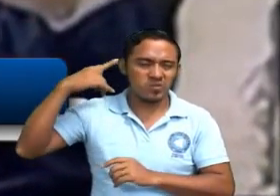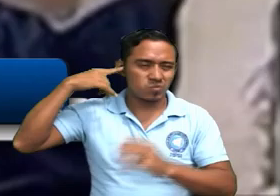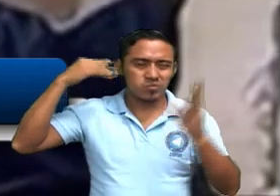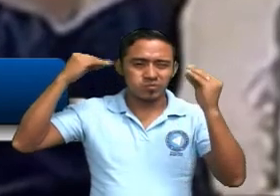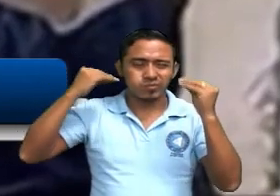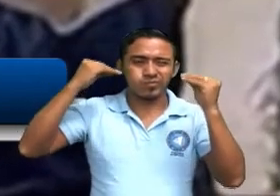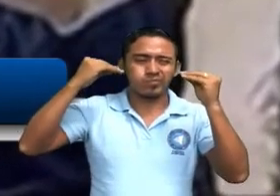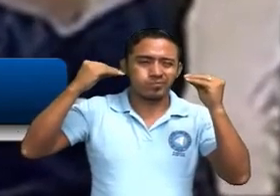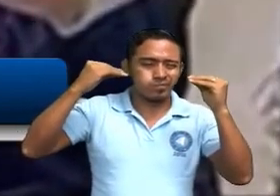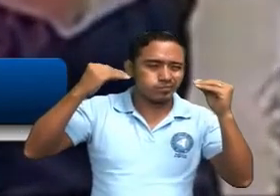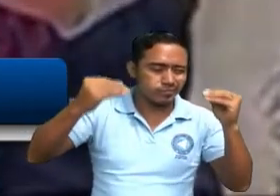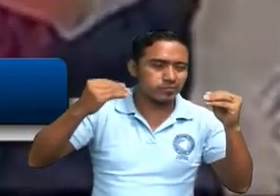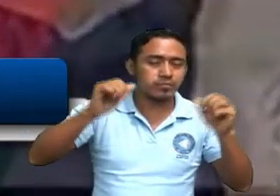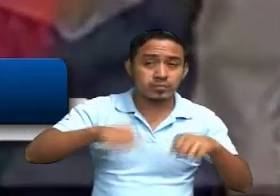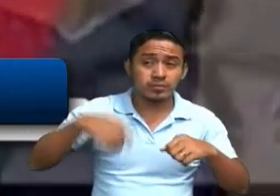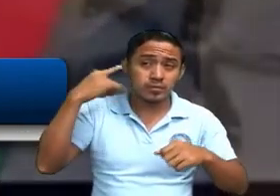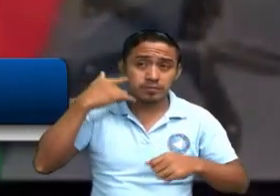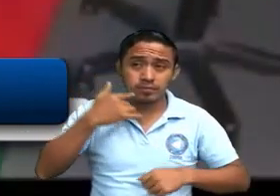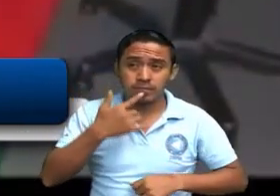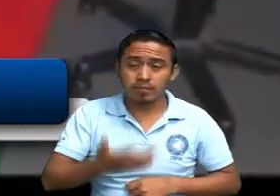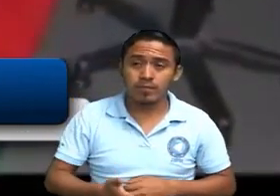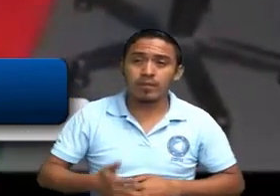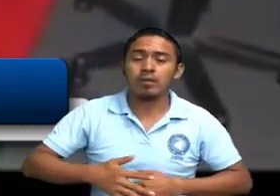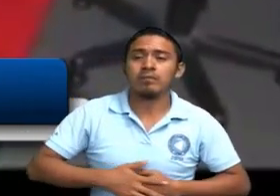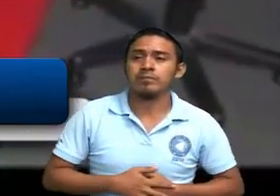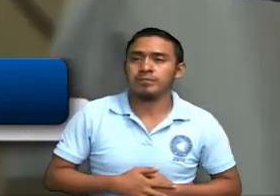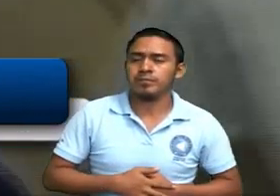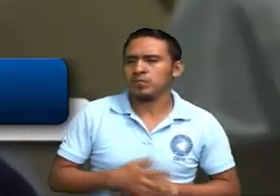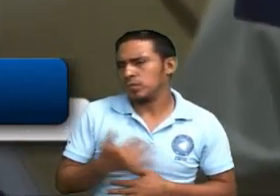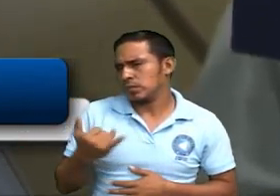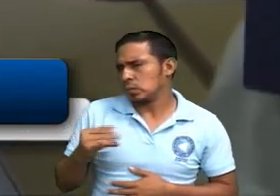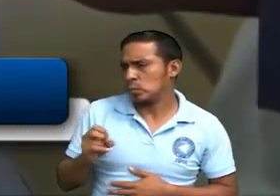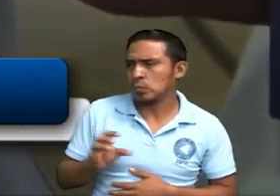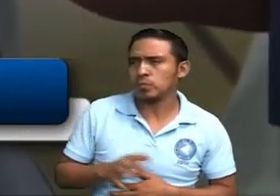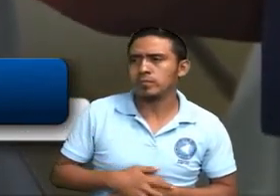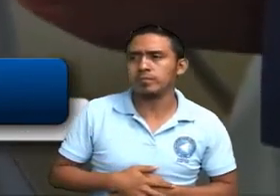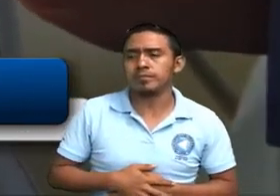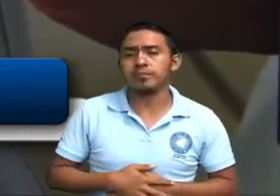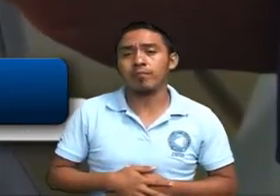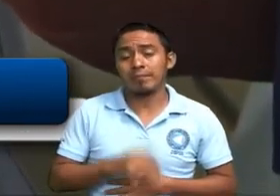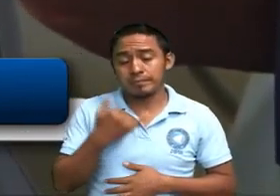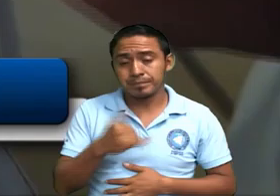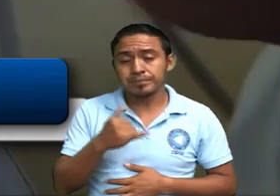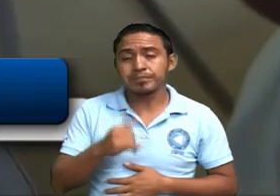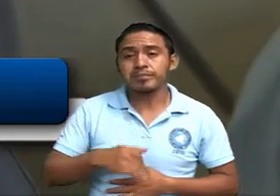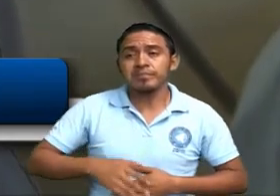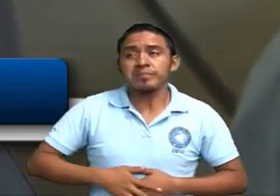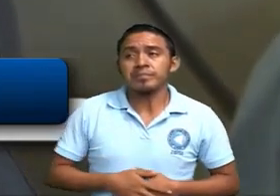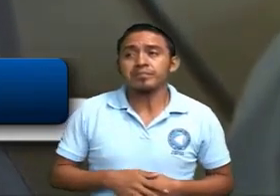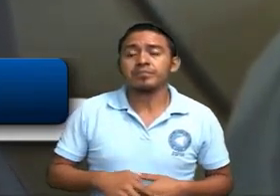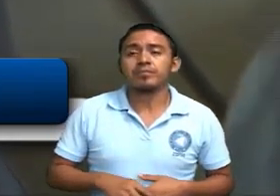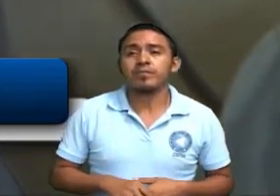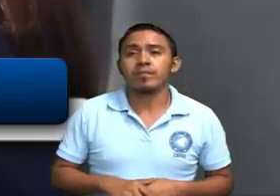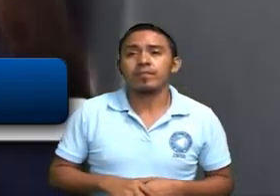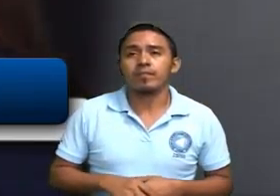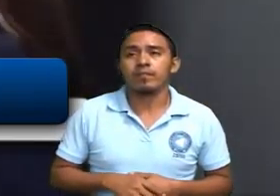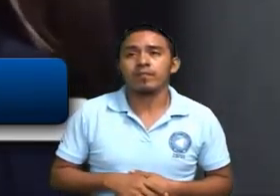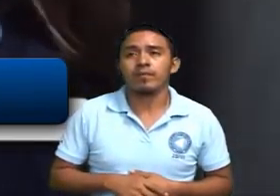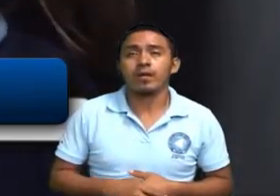al avión y esto también causa un problema o no en el oído. Sí, es decir,